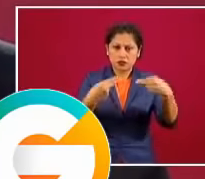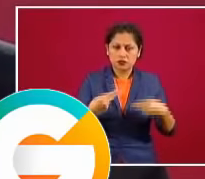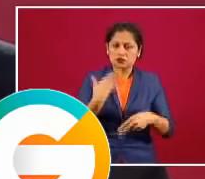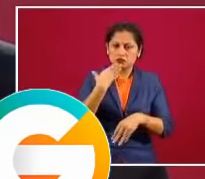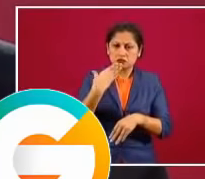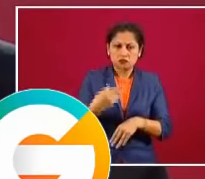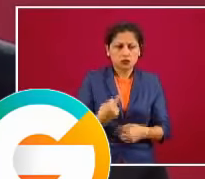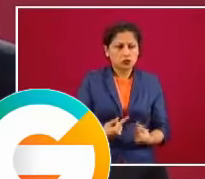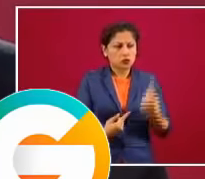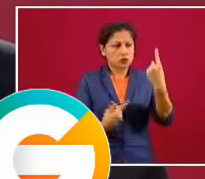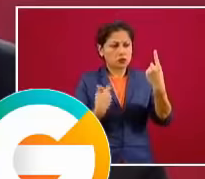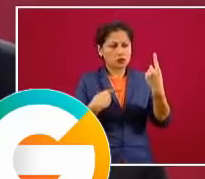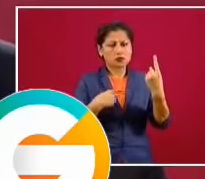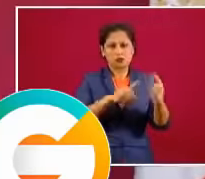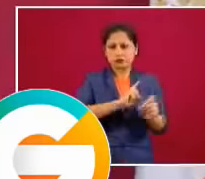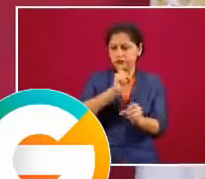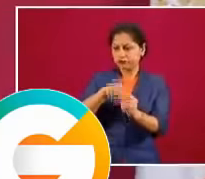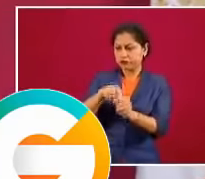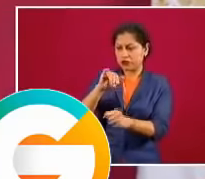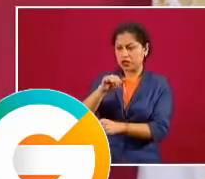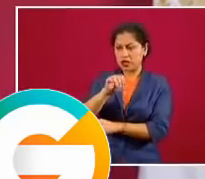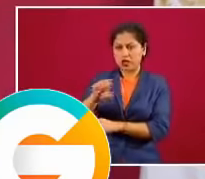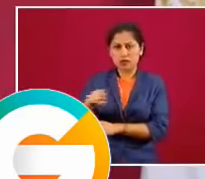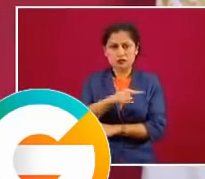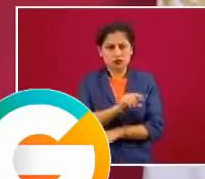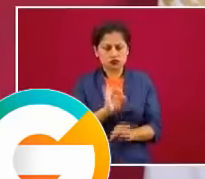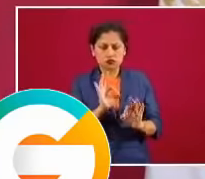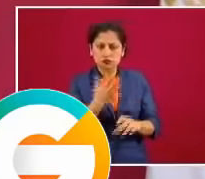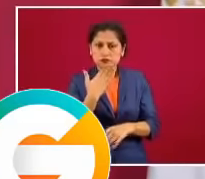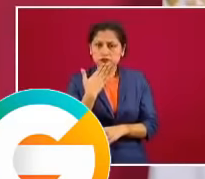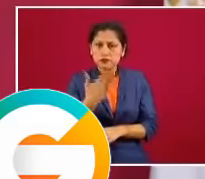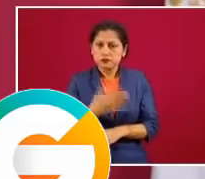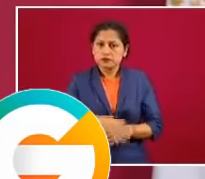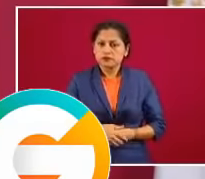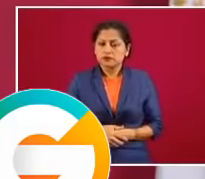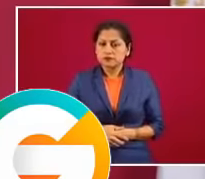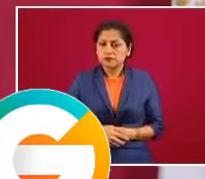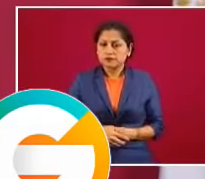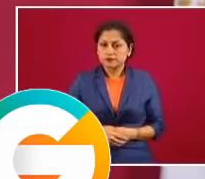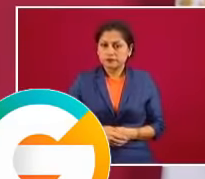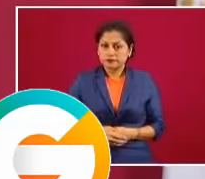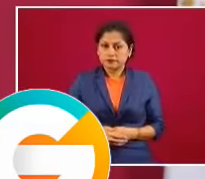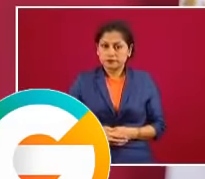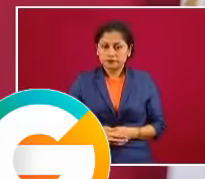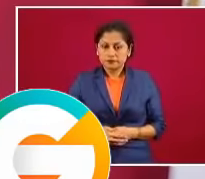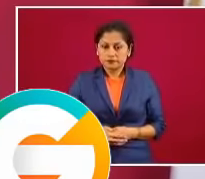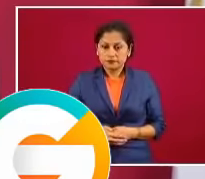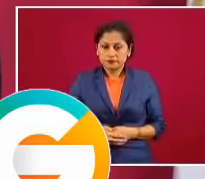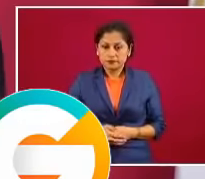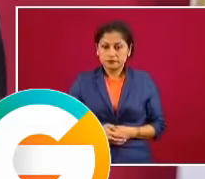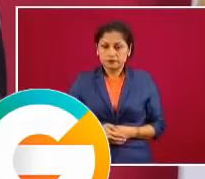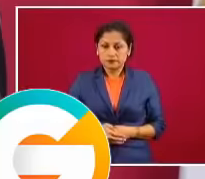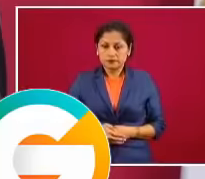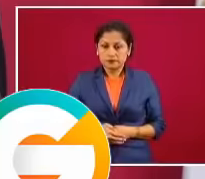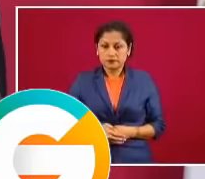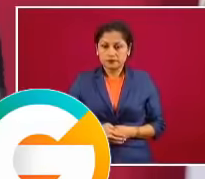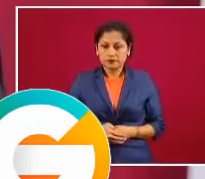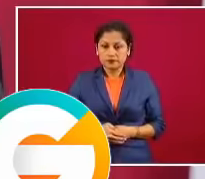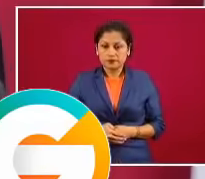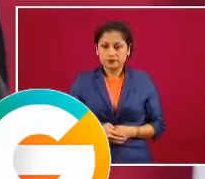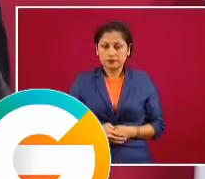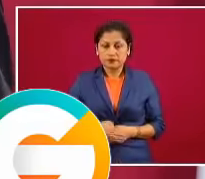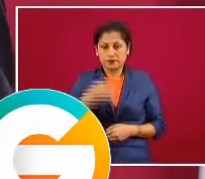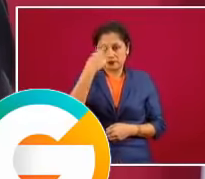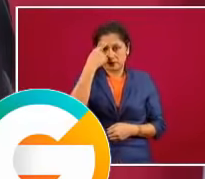por el poder tener la